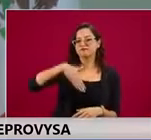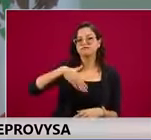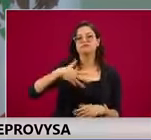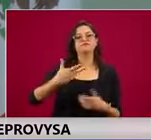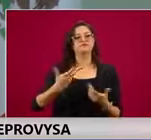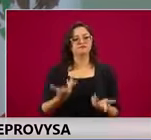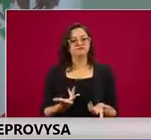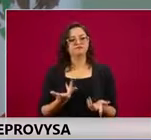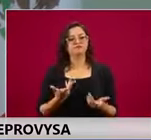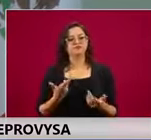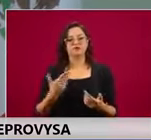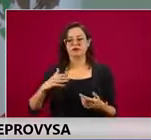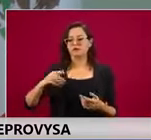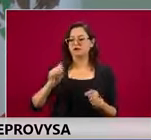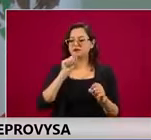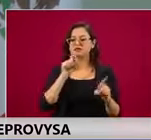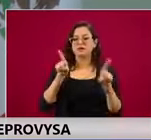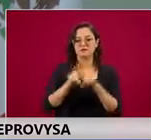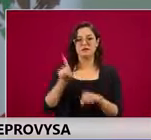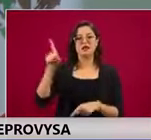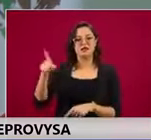hace unos momentos con el primer ministro